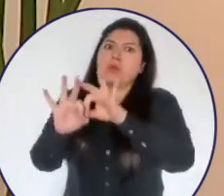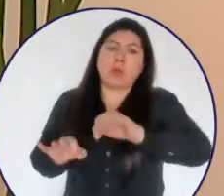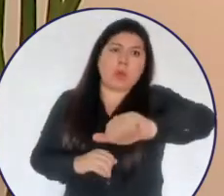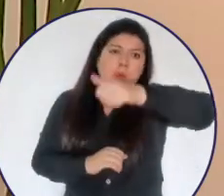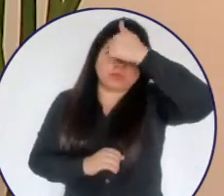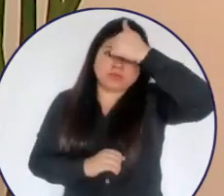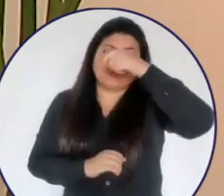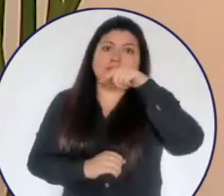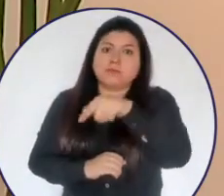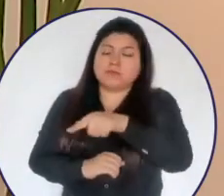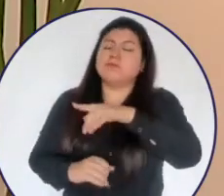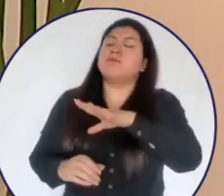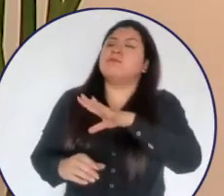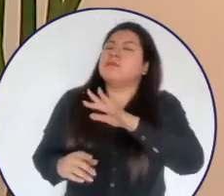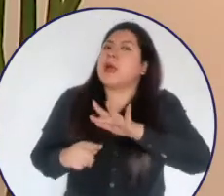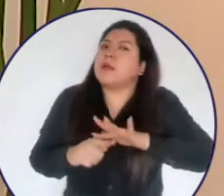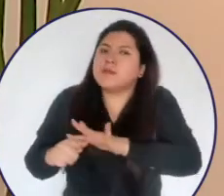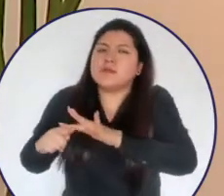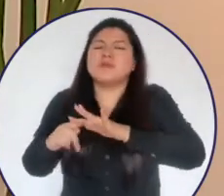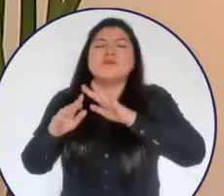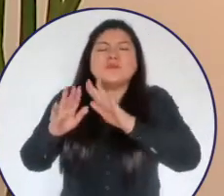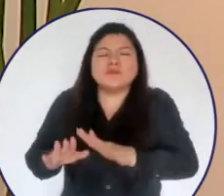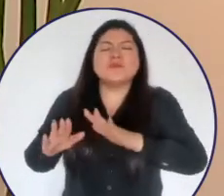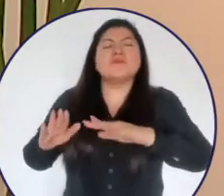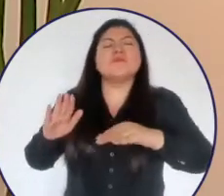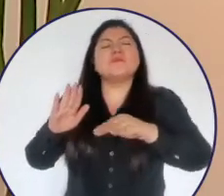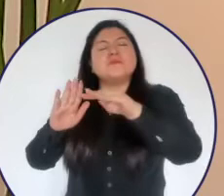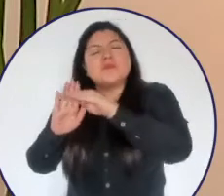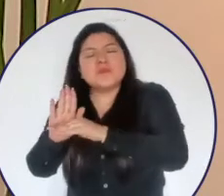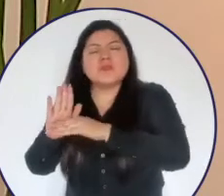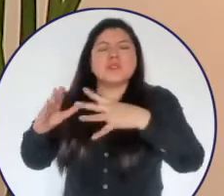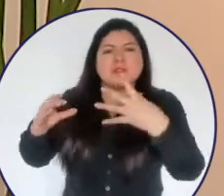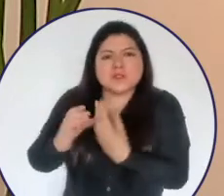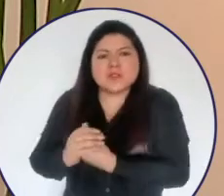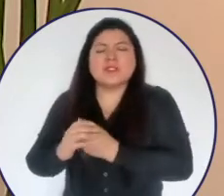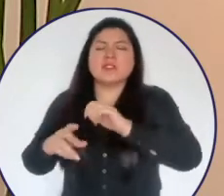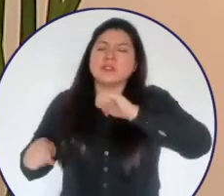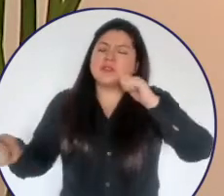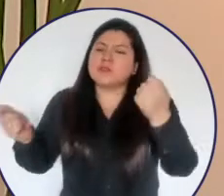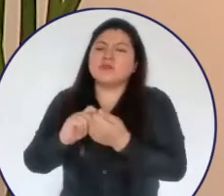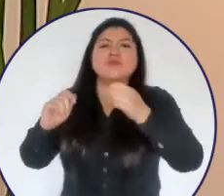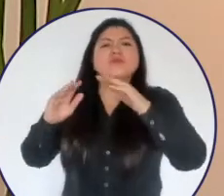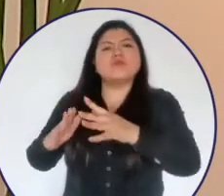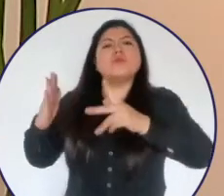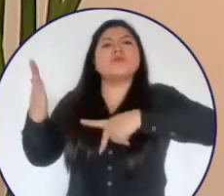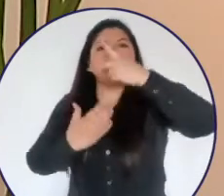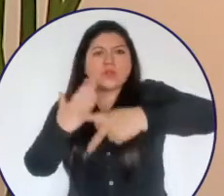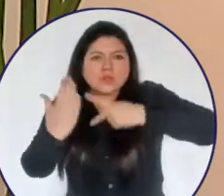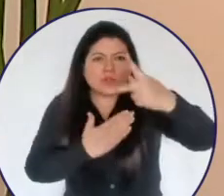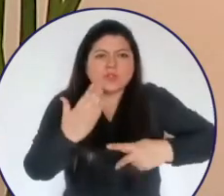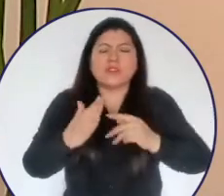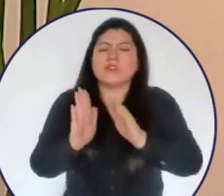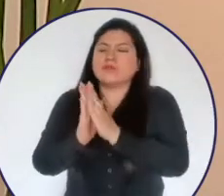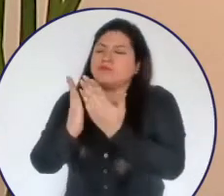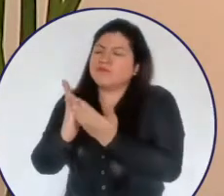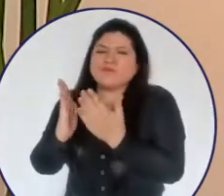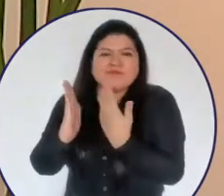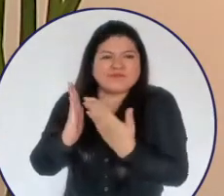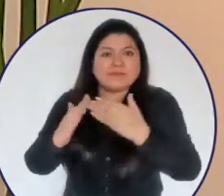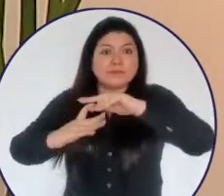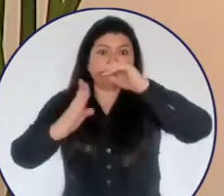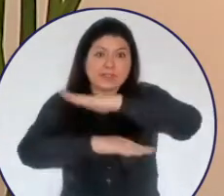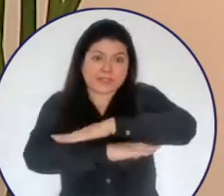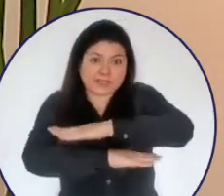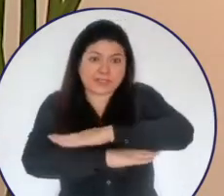educativas juegan un papel importante en las políticas inclusivas, en esas transformaciones, en los proyectos